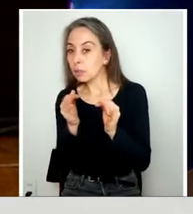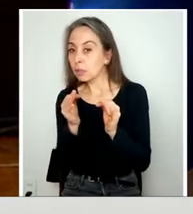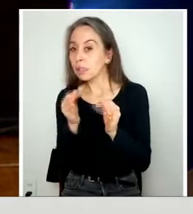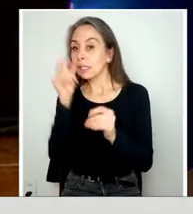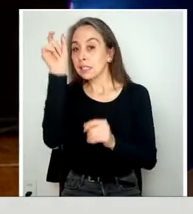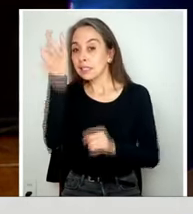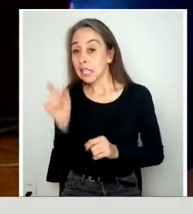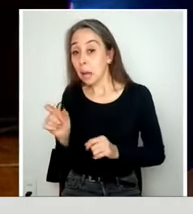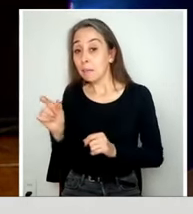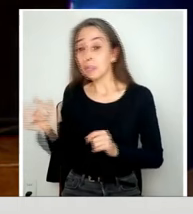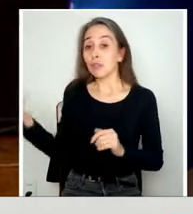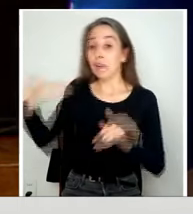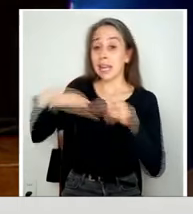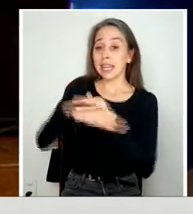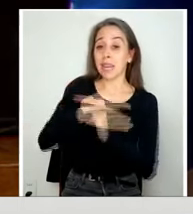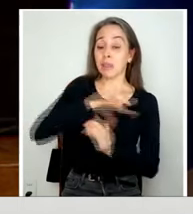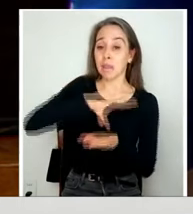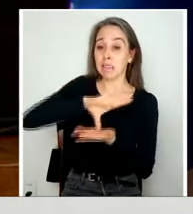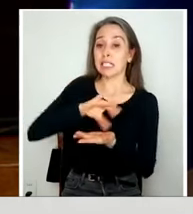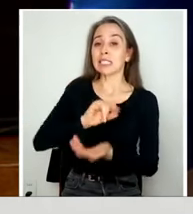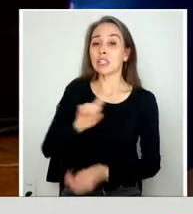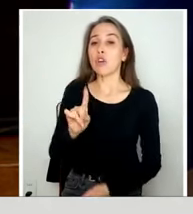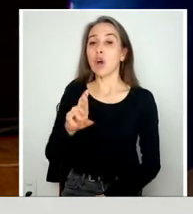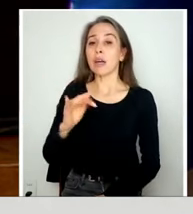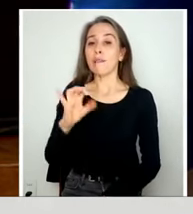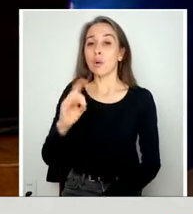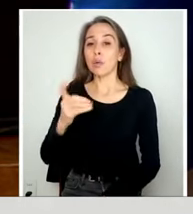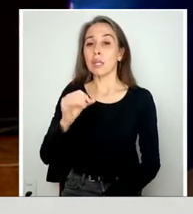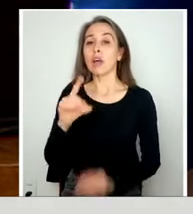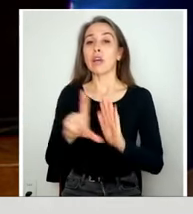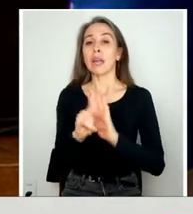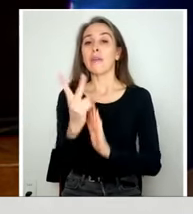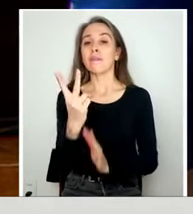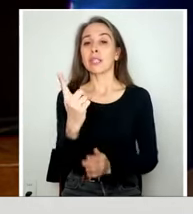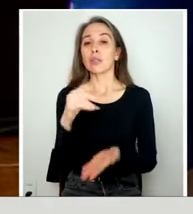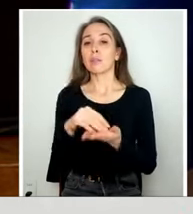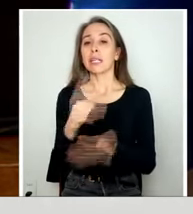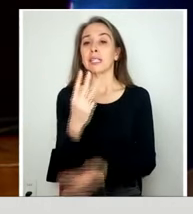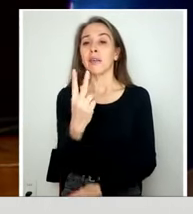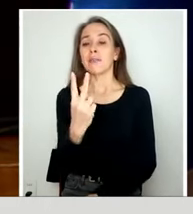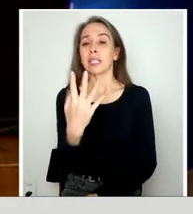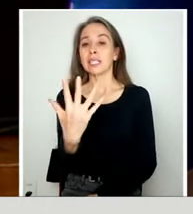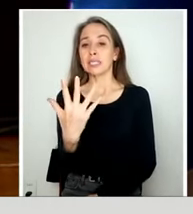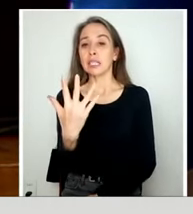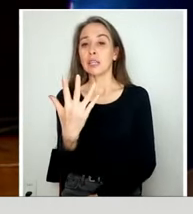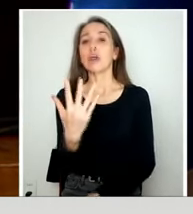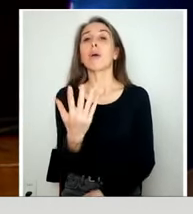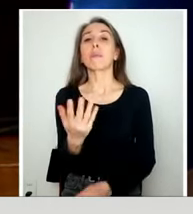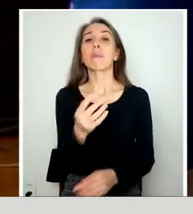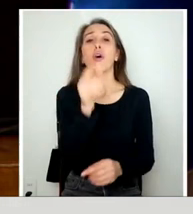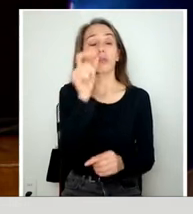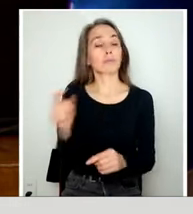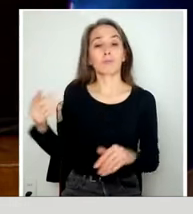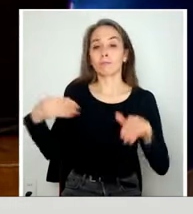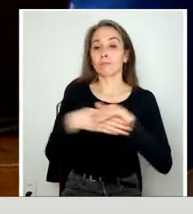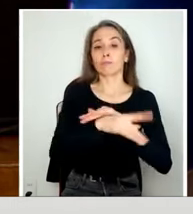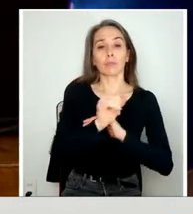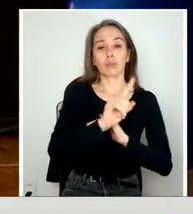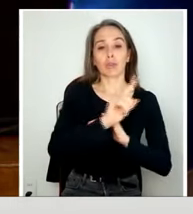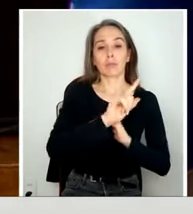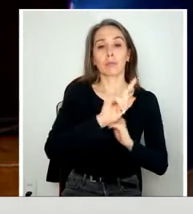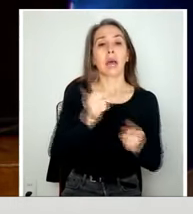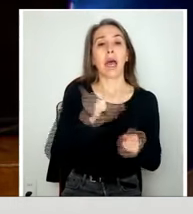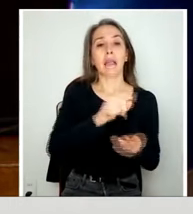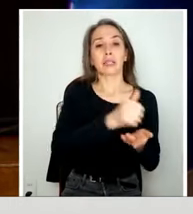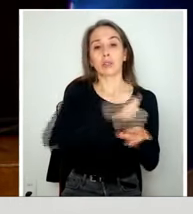y la ley número 21.325 en relación con la medida de reconducción o devolución inmediata de personas